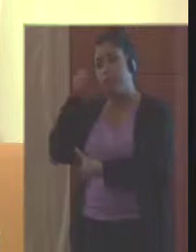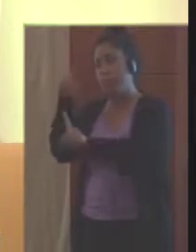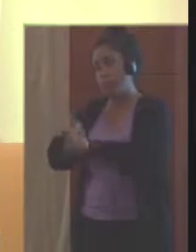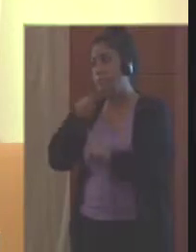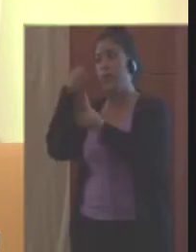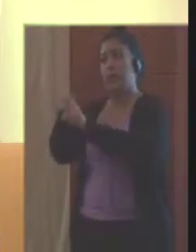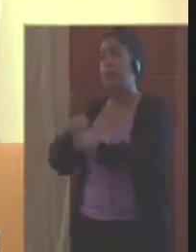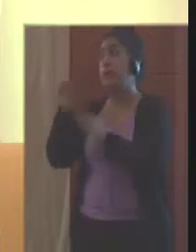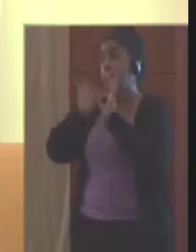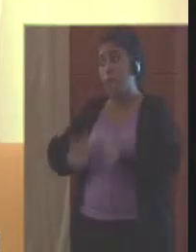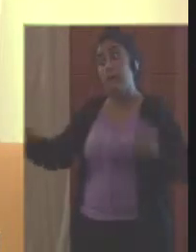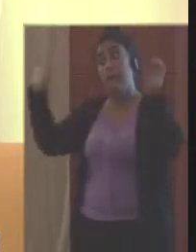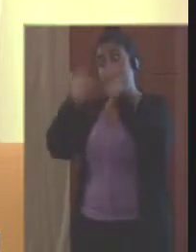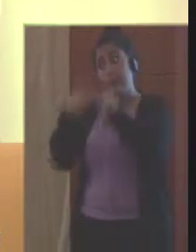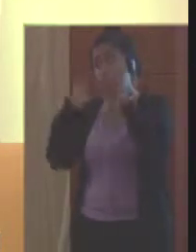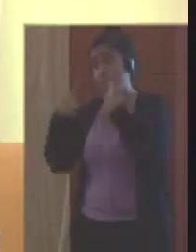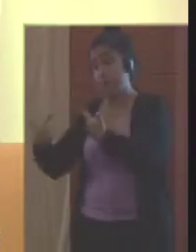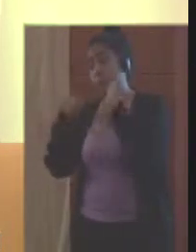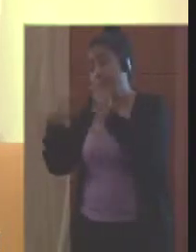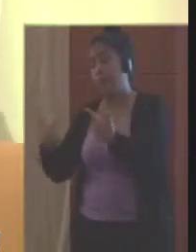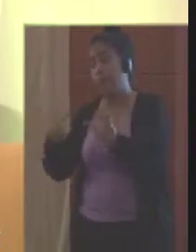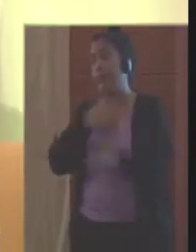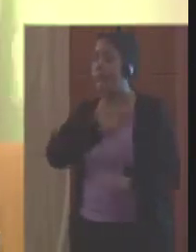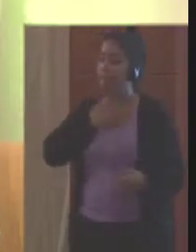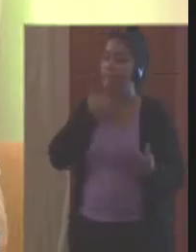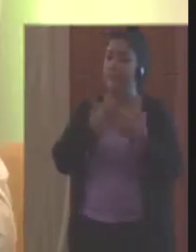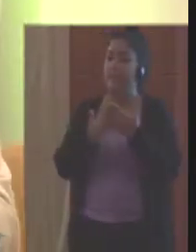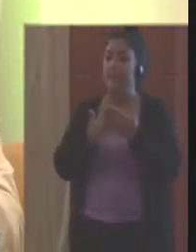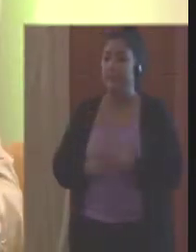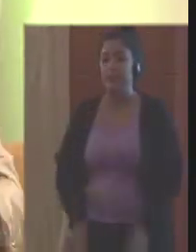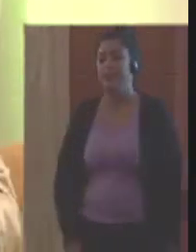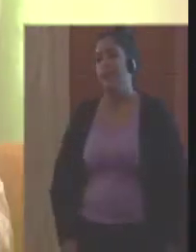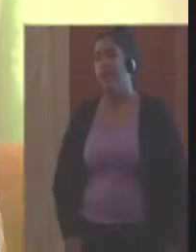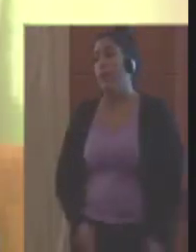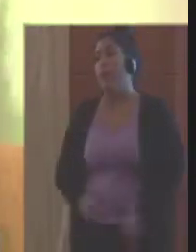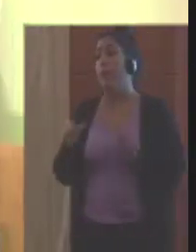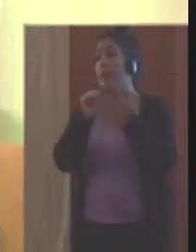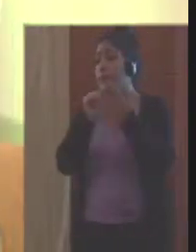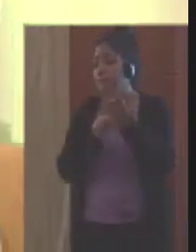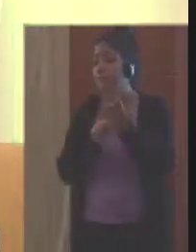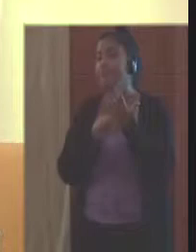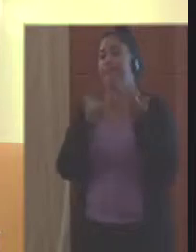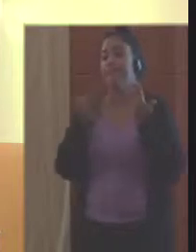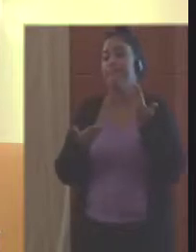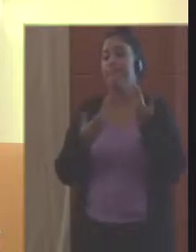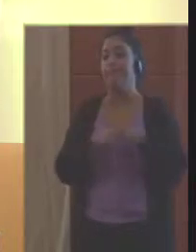solución y del trabajo en prevención y en respuesta. Muchas gracias. Ministro.